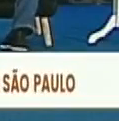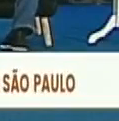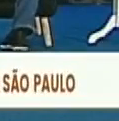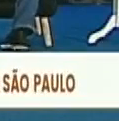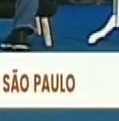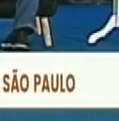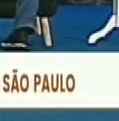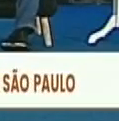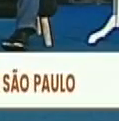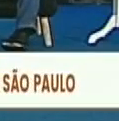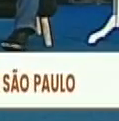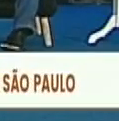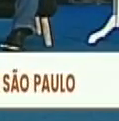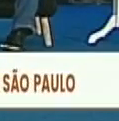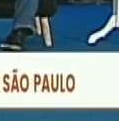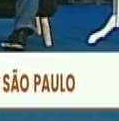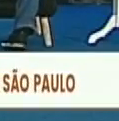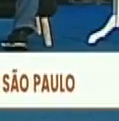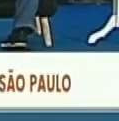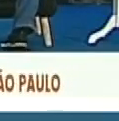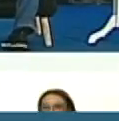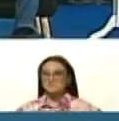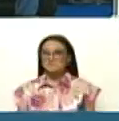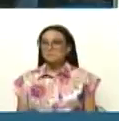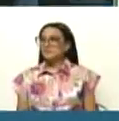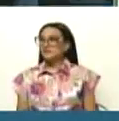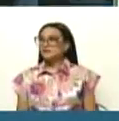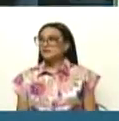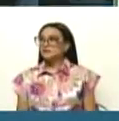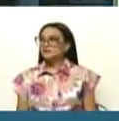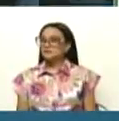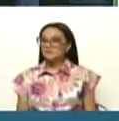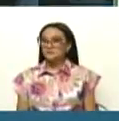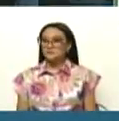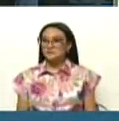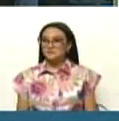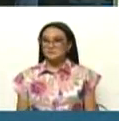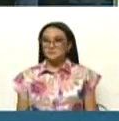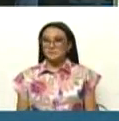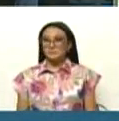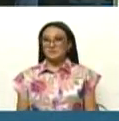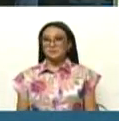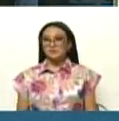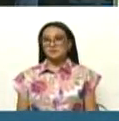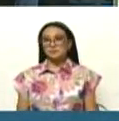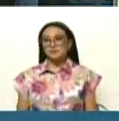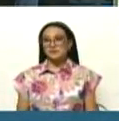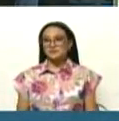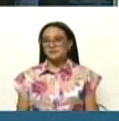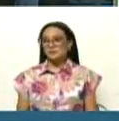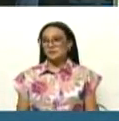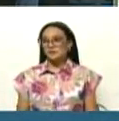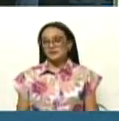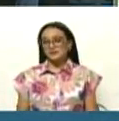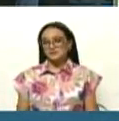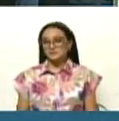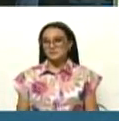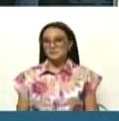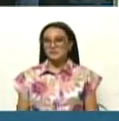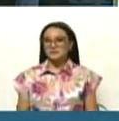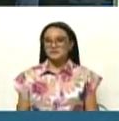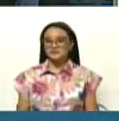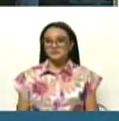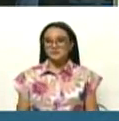unido acompaña a su presidente y el presidente sabe que toma las decisiones y el pueblo lo va a acompañar. Si el presidente se queda solo,